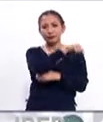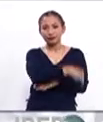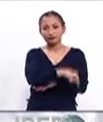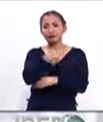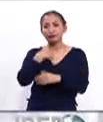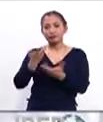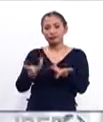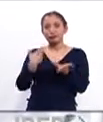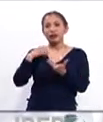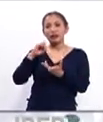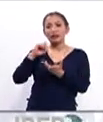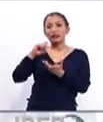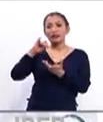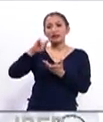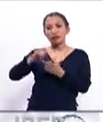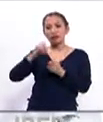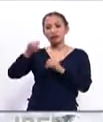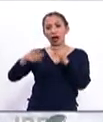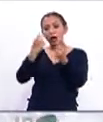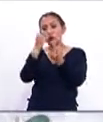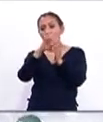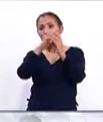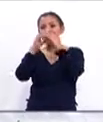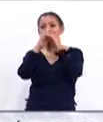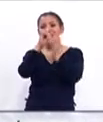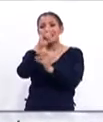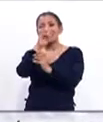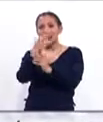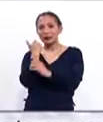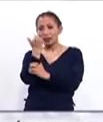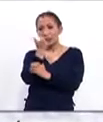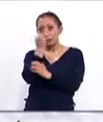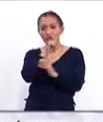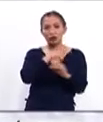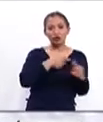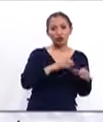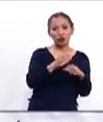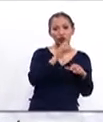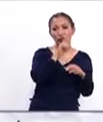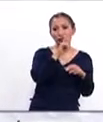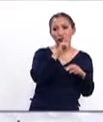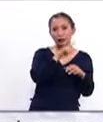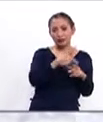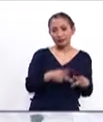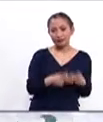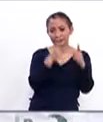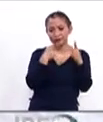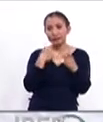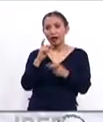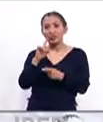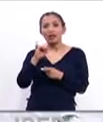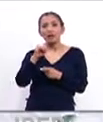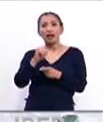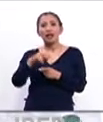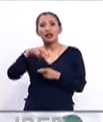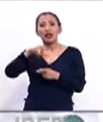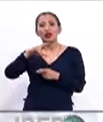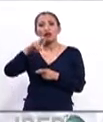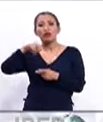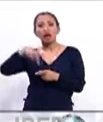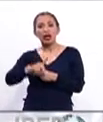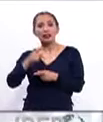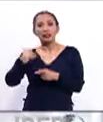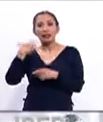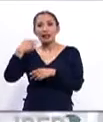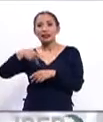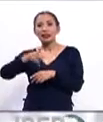El desplegador Slingshot liberará algunos satélites de estudiantes y comerciales, mientras que el desplegador de NanoRacks liberará